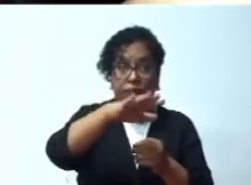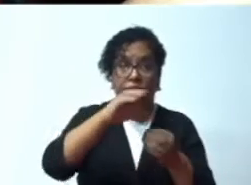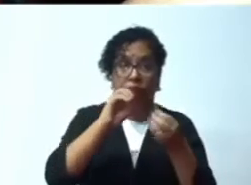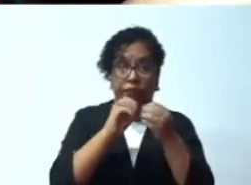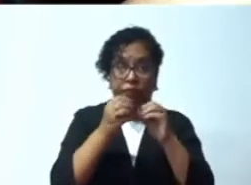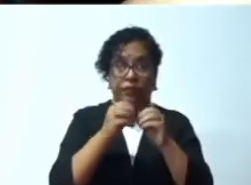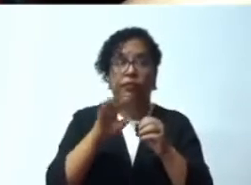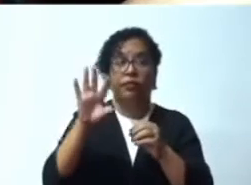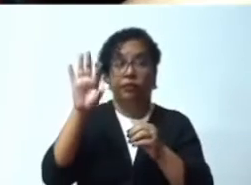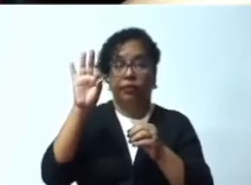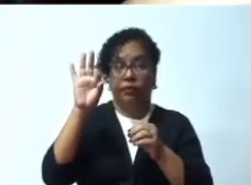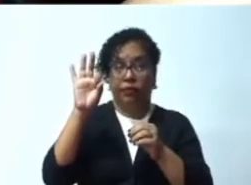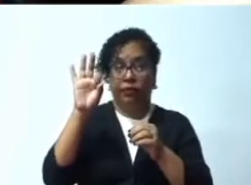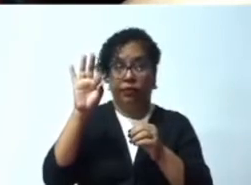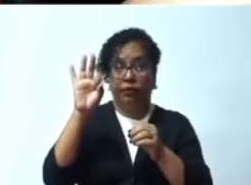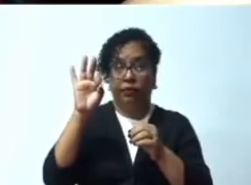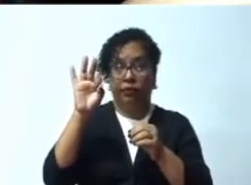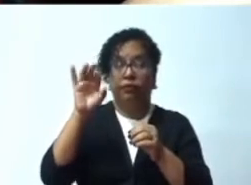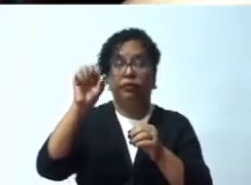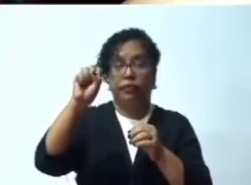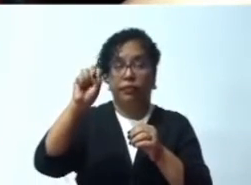del Consejo Estatal del Azúcar.